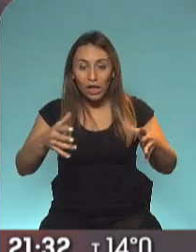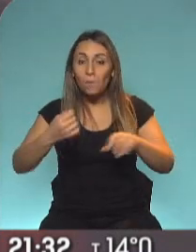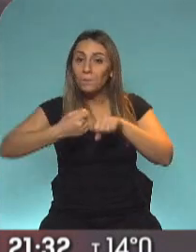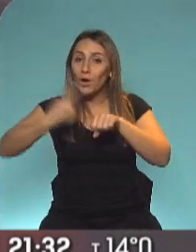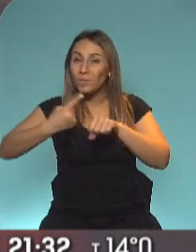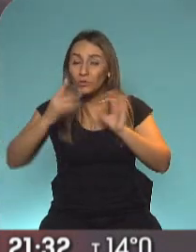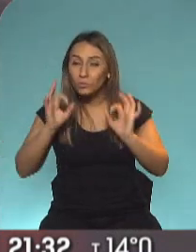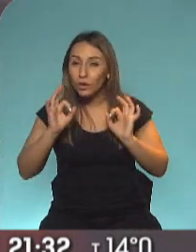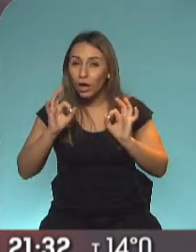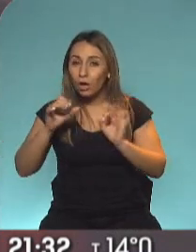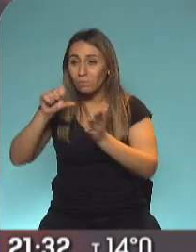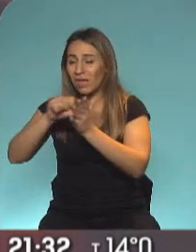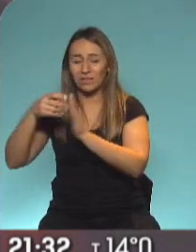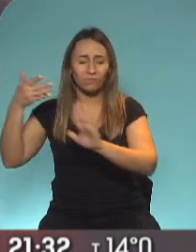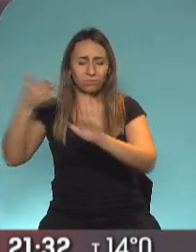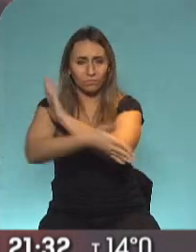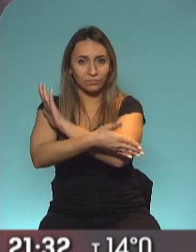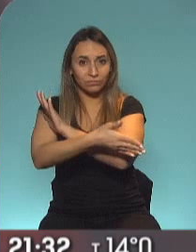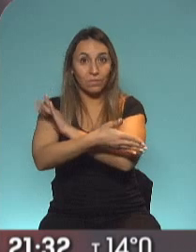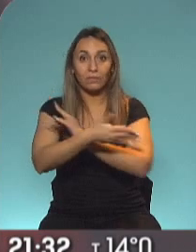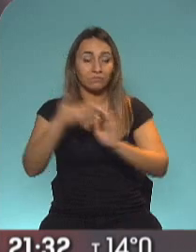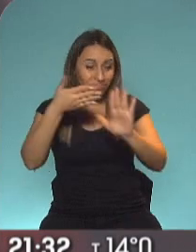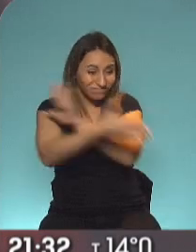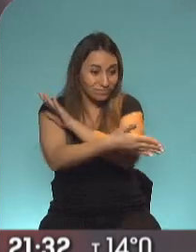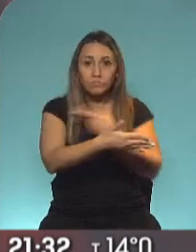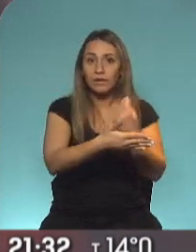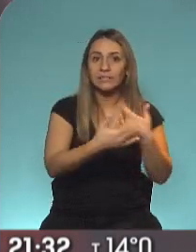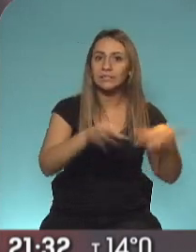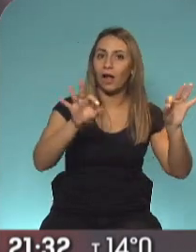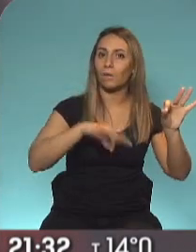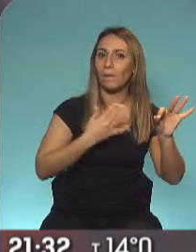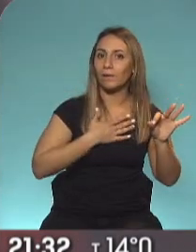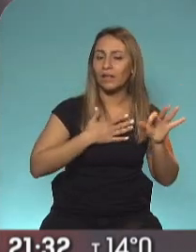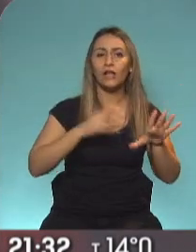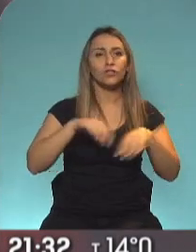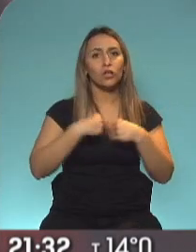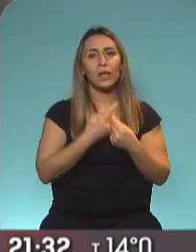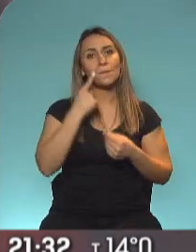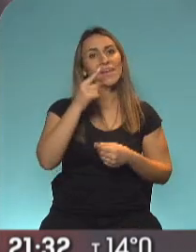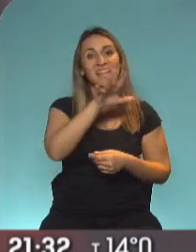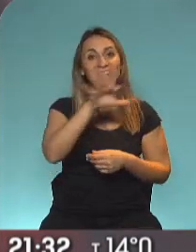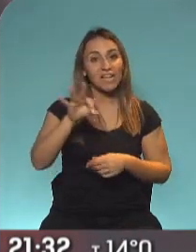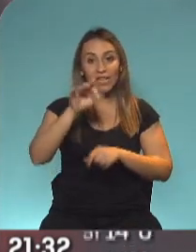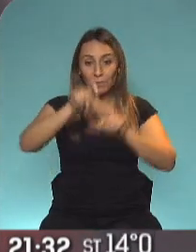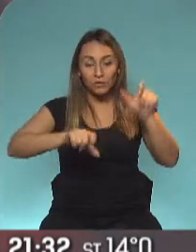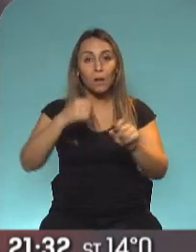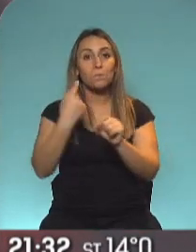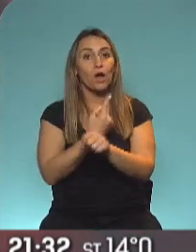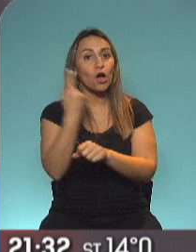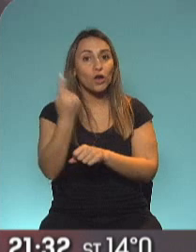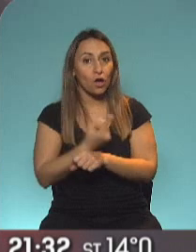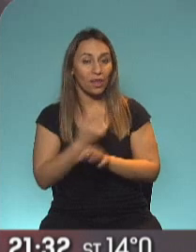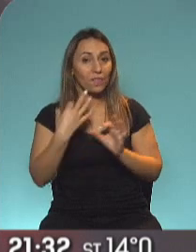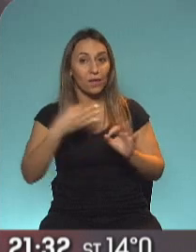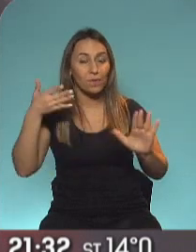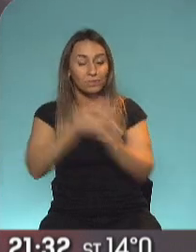su país para salvar su vida. Estamos hablando de 1.500 personas por hora que si no se escapan